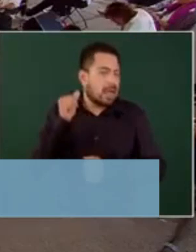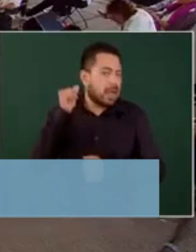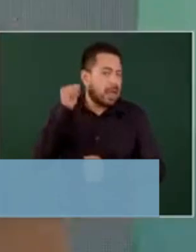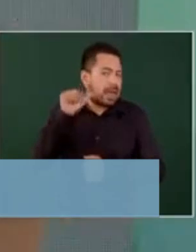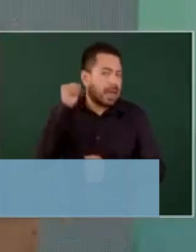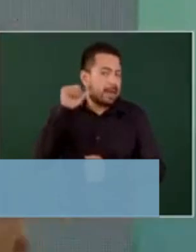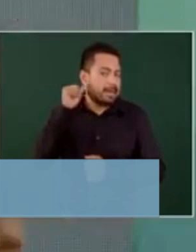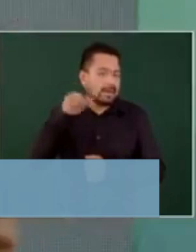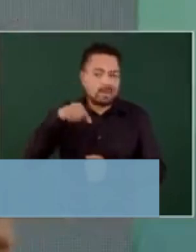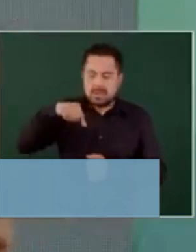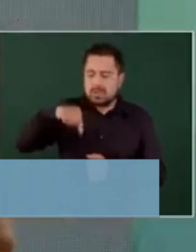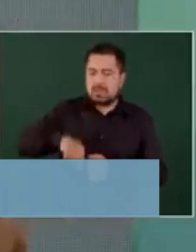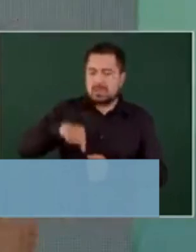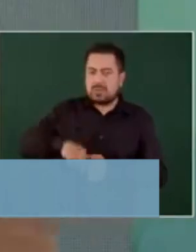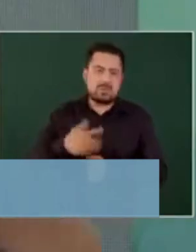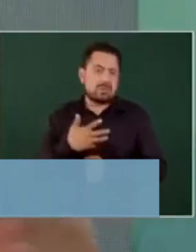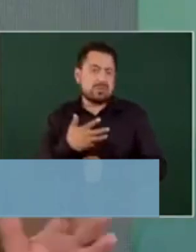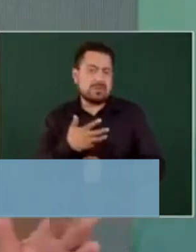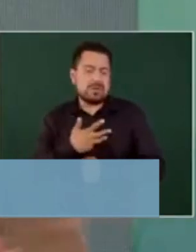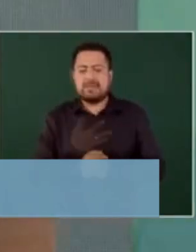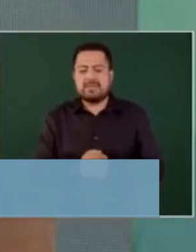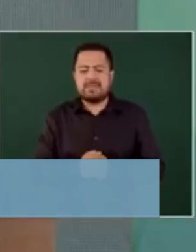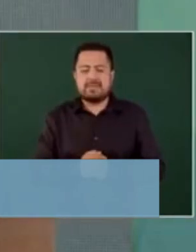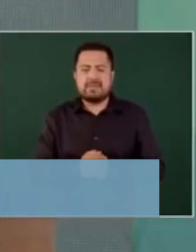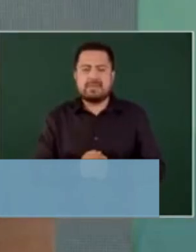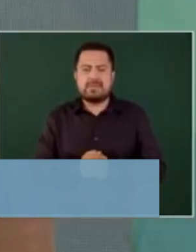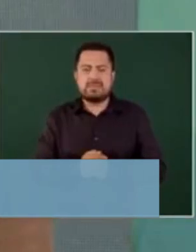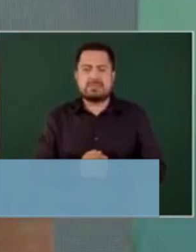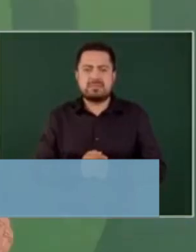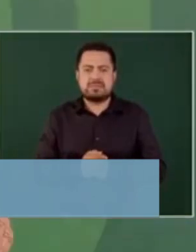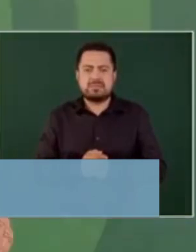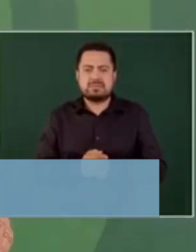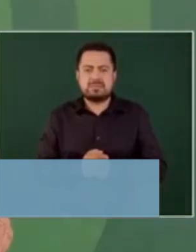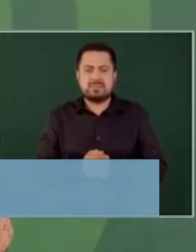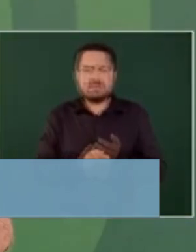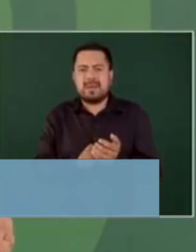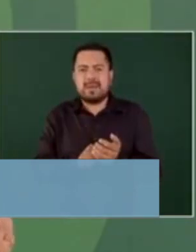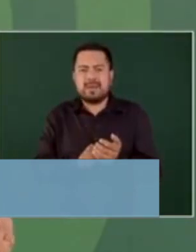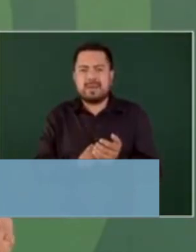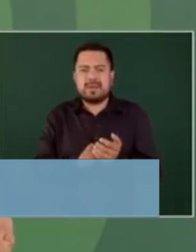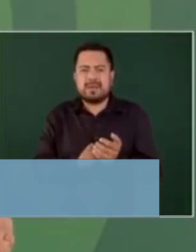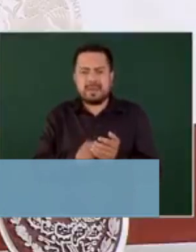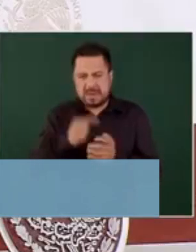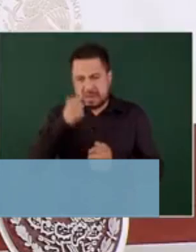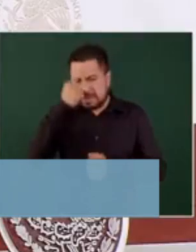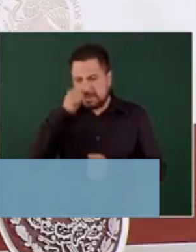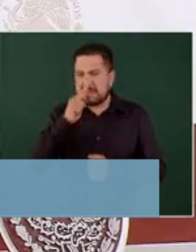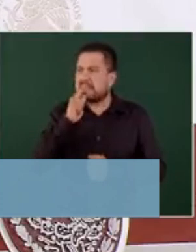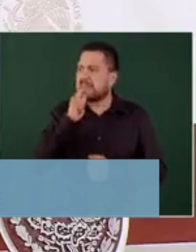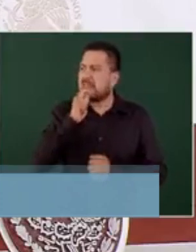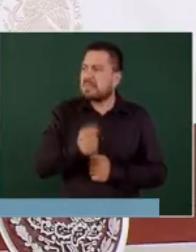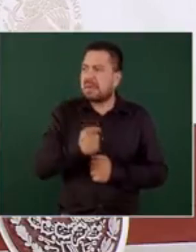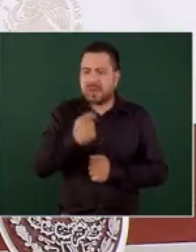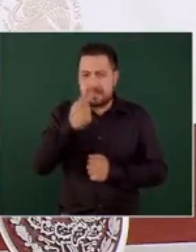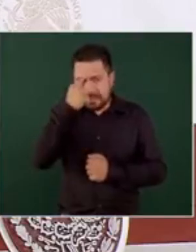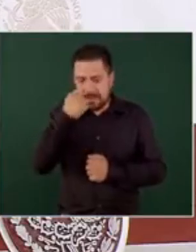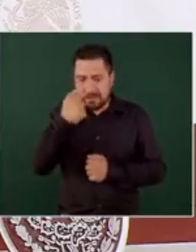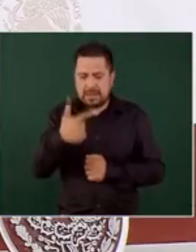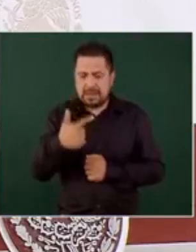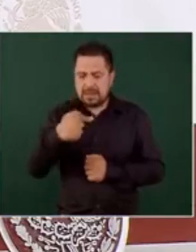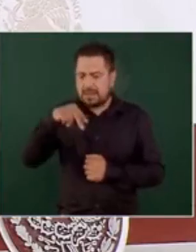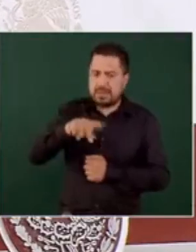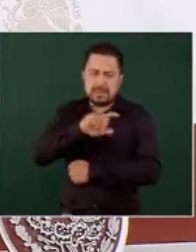va a tener como nunca instalaciones para la Guardia